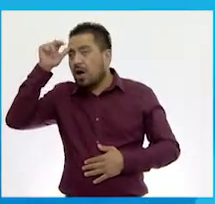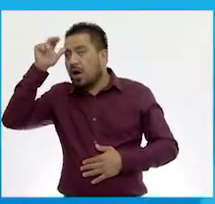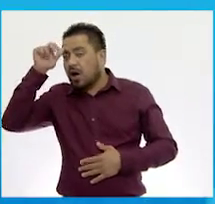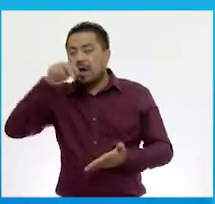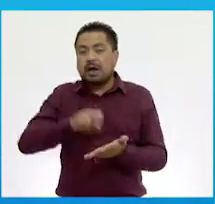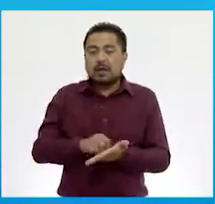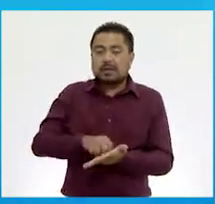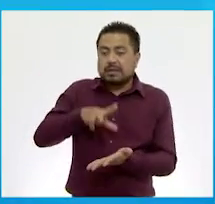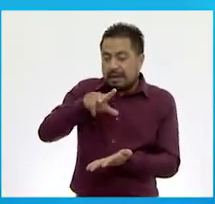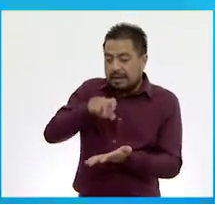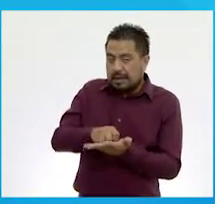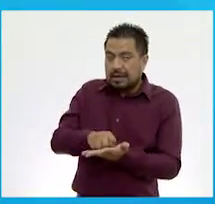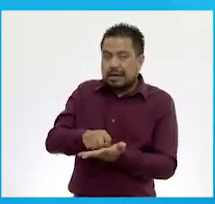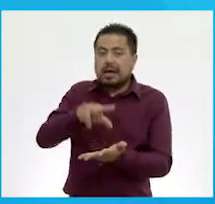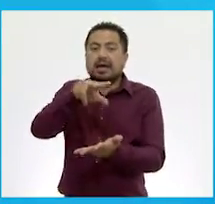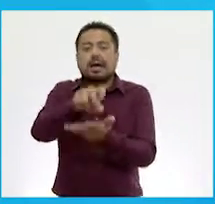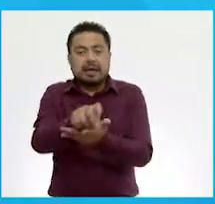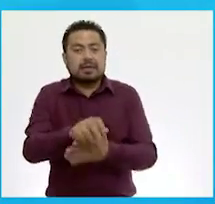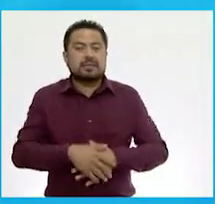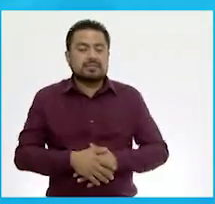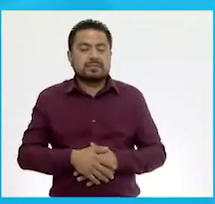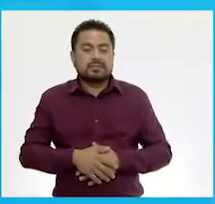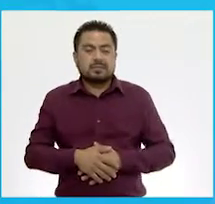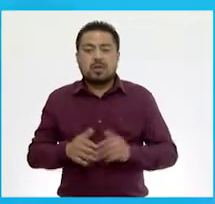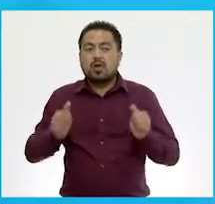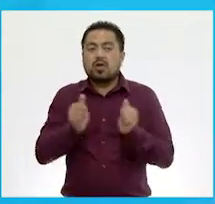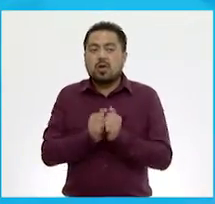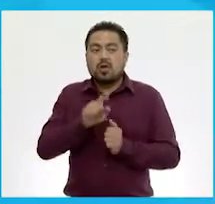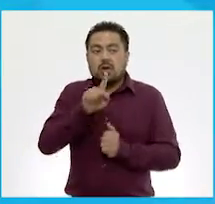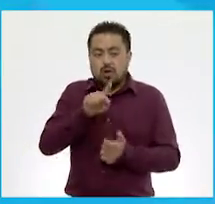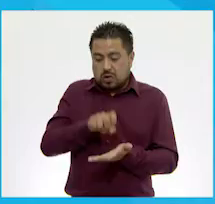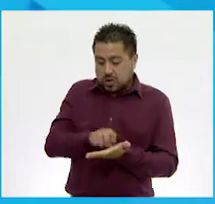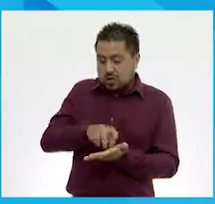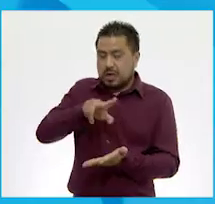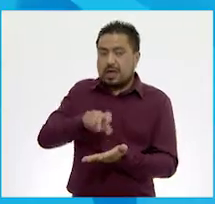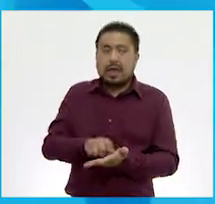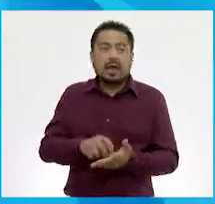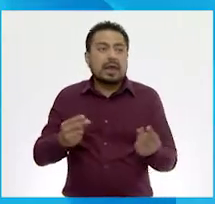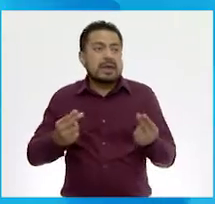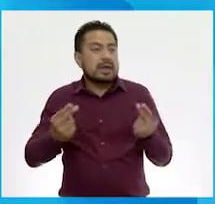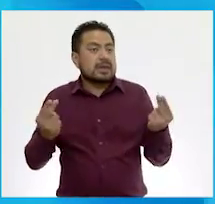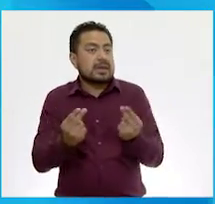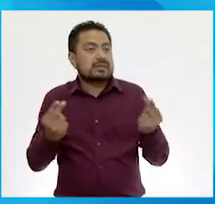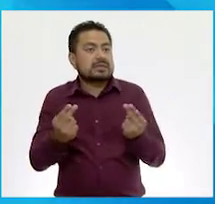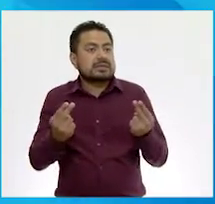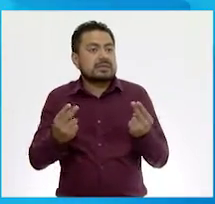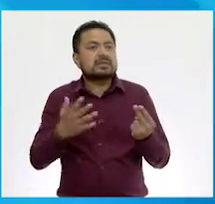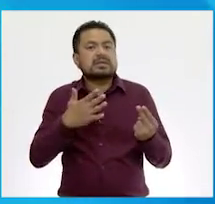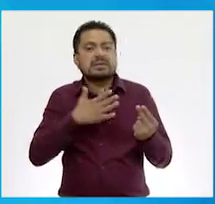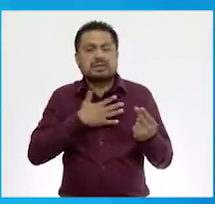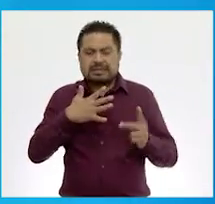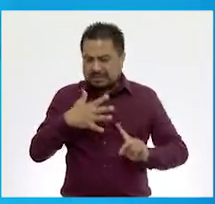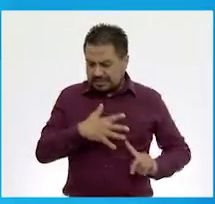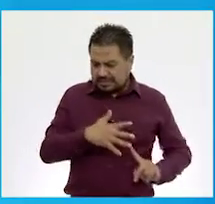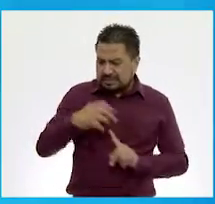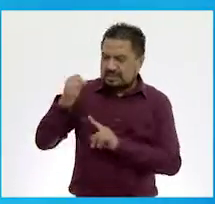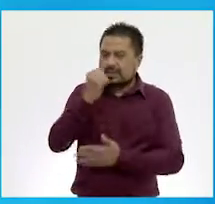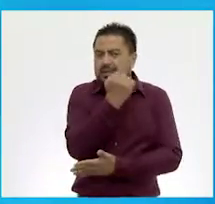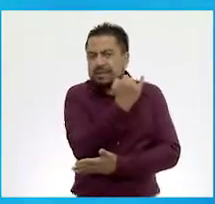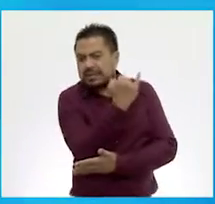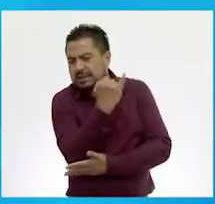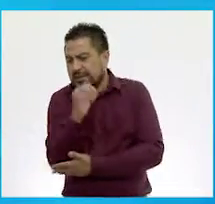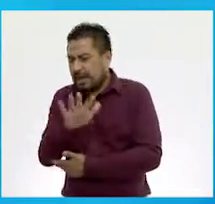¡Conejito saltarín! ¡Con un brinco necesito me saques de este